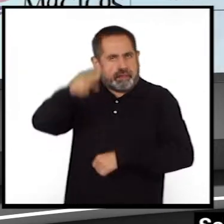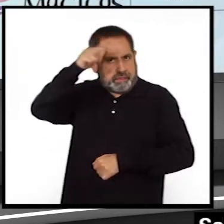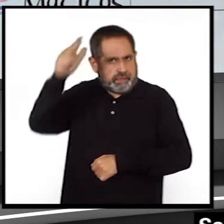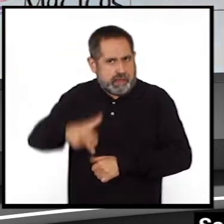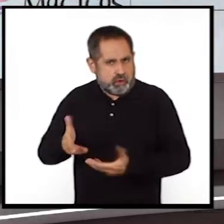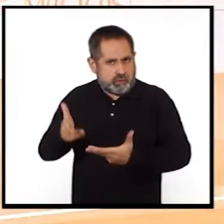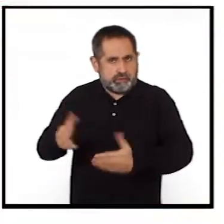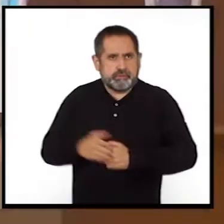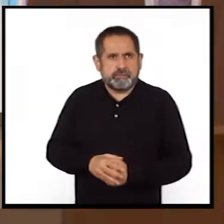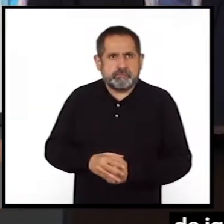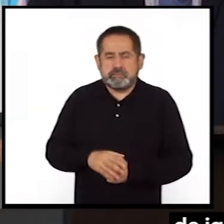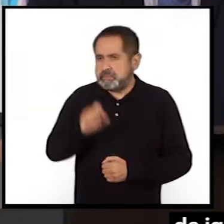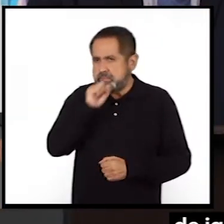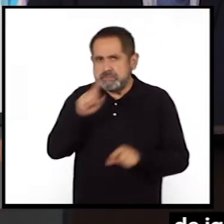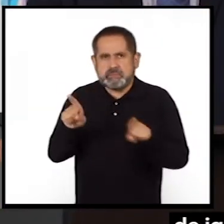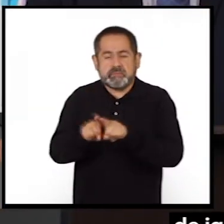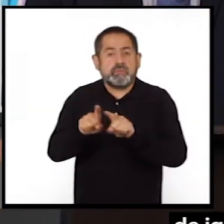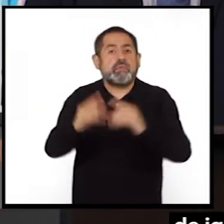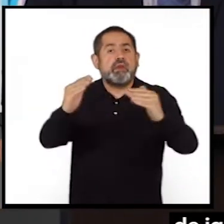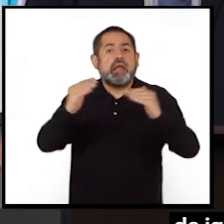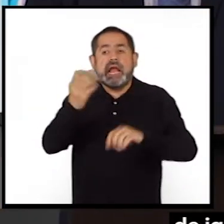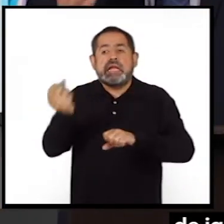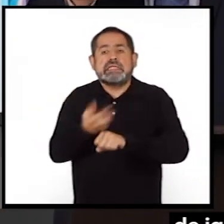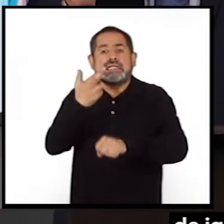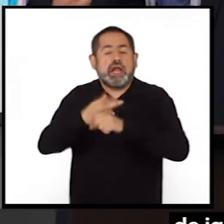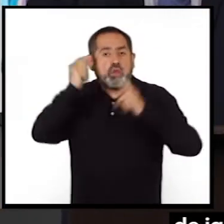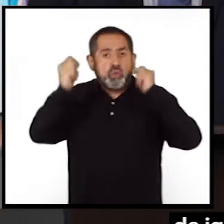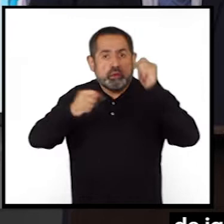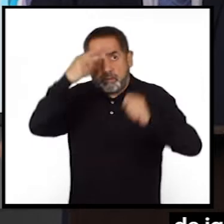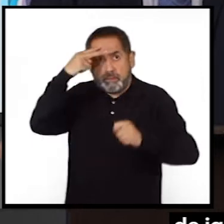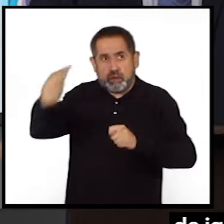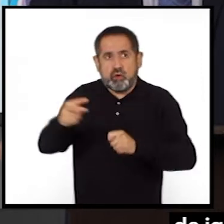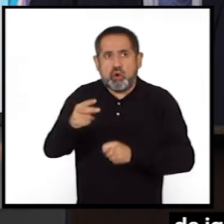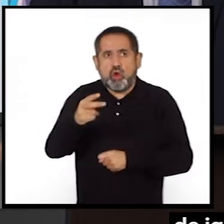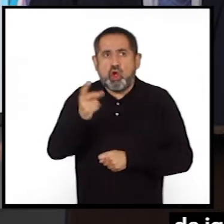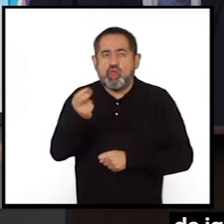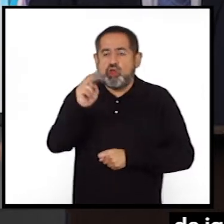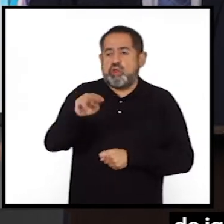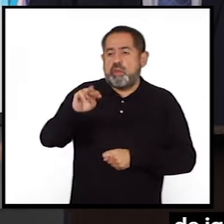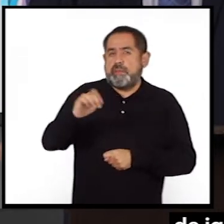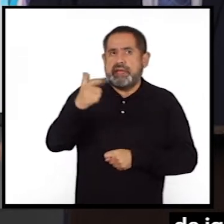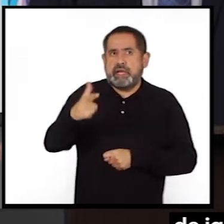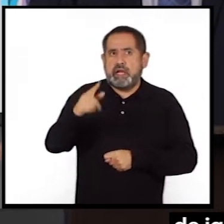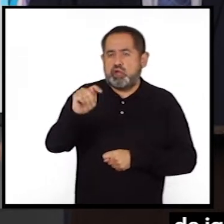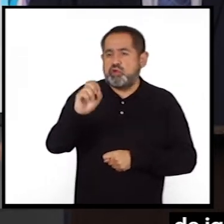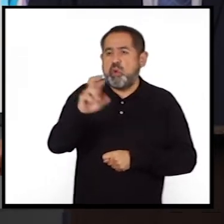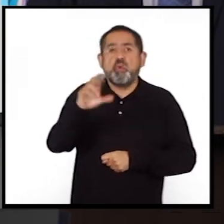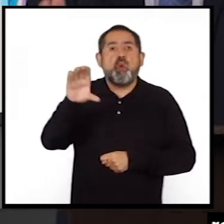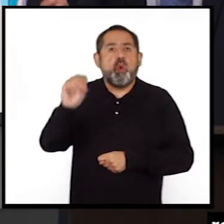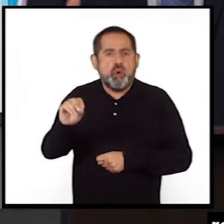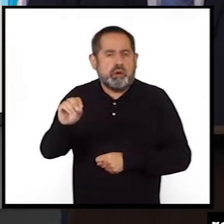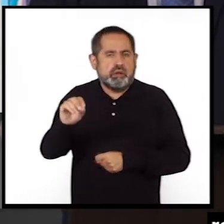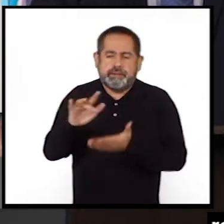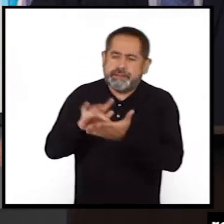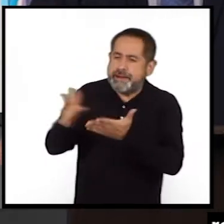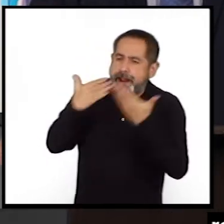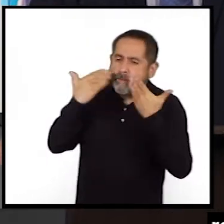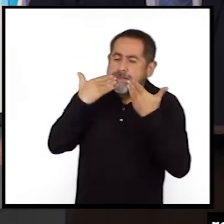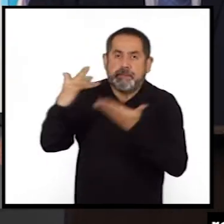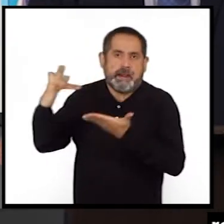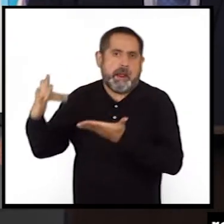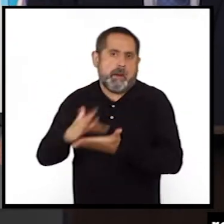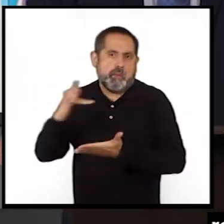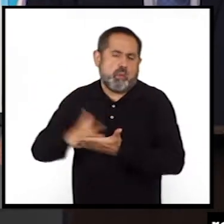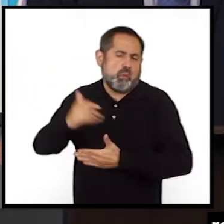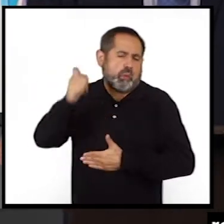del Estado de Hidalgo. De igual manera, saludo al secretario de Turismo de México, don Miguel Torruco Márquez, reconociendo y